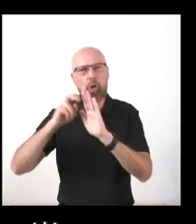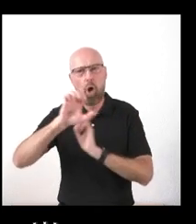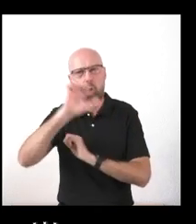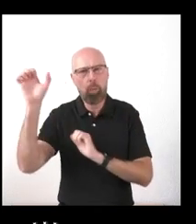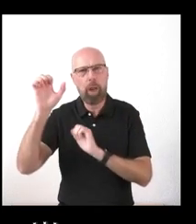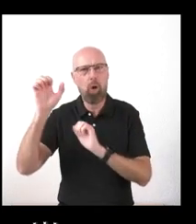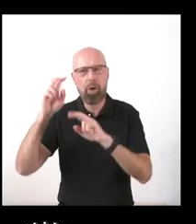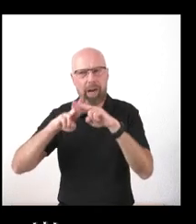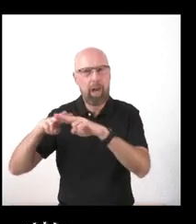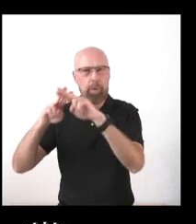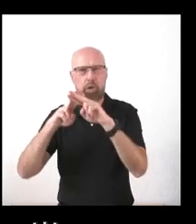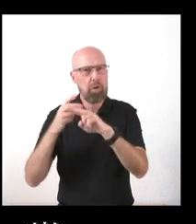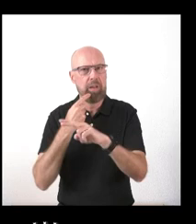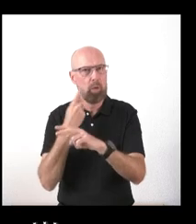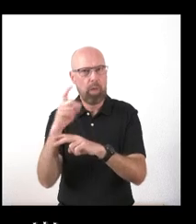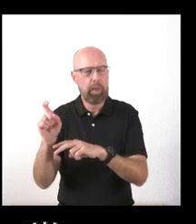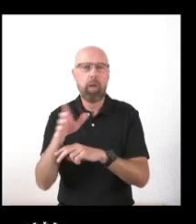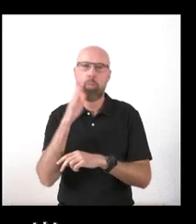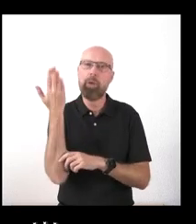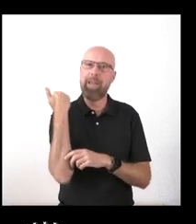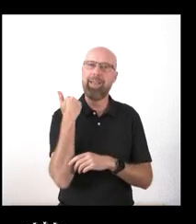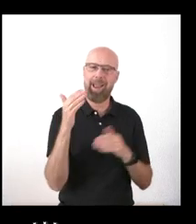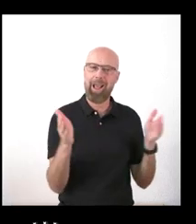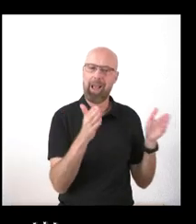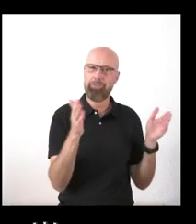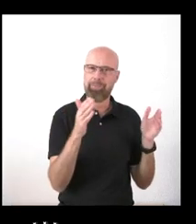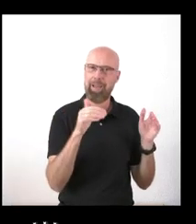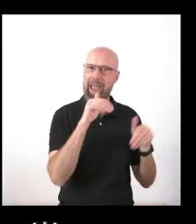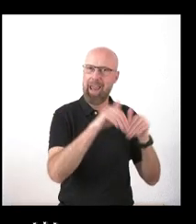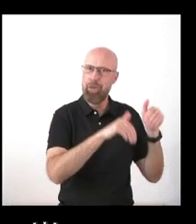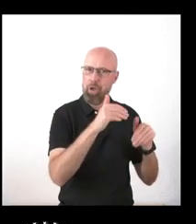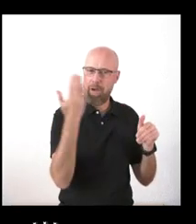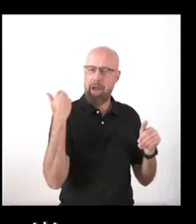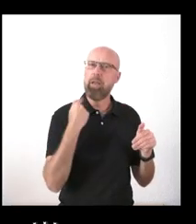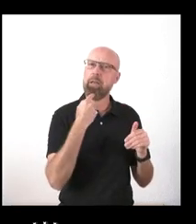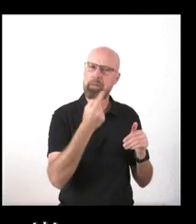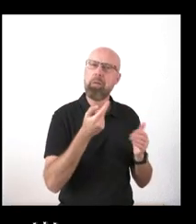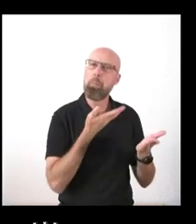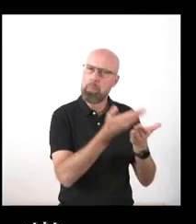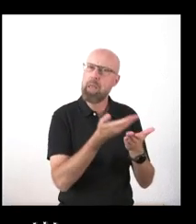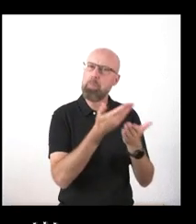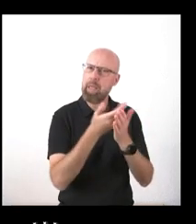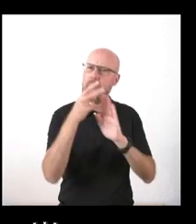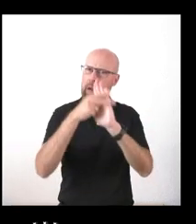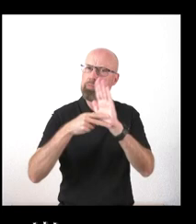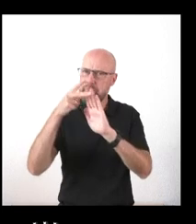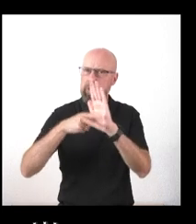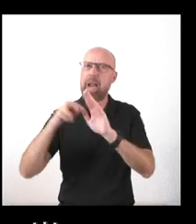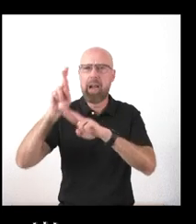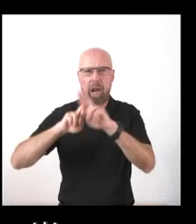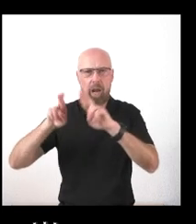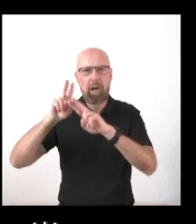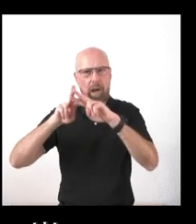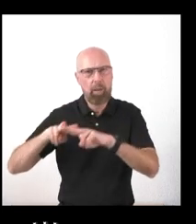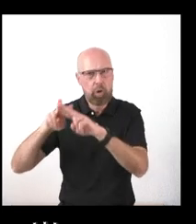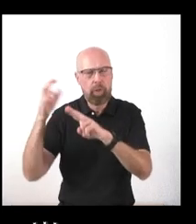en campaña electoral revisar este reglamento Y eso es un poco lo que pide la propuesta que ha presentado vos en Europa